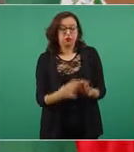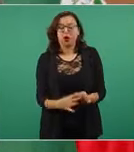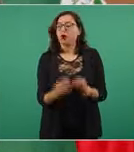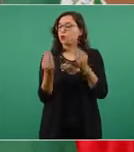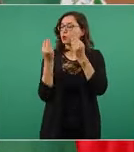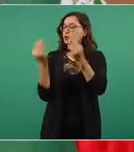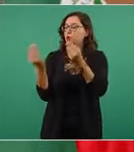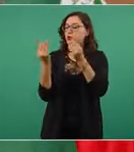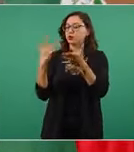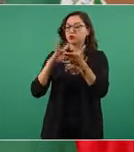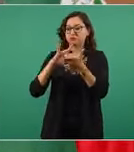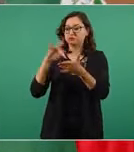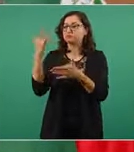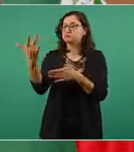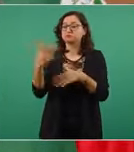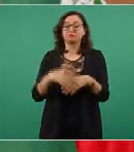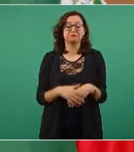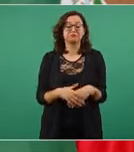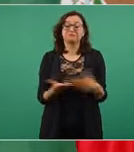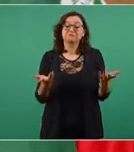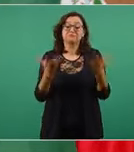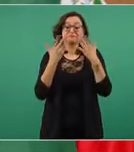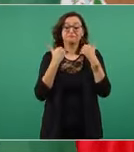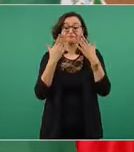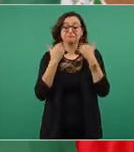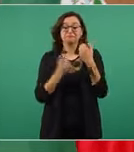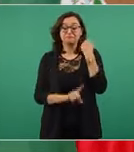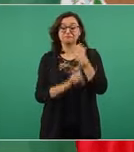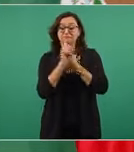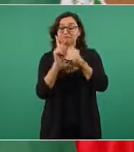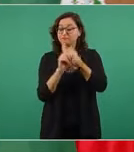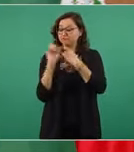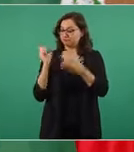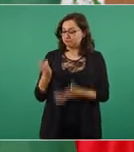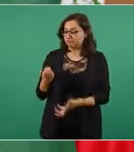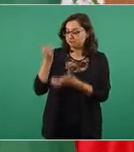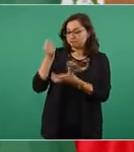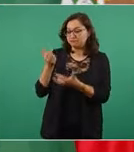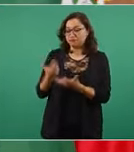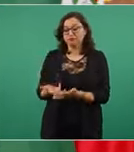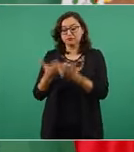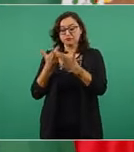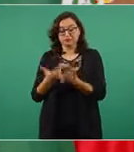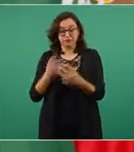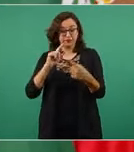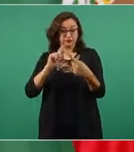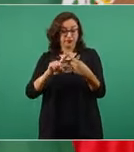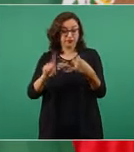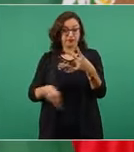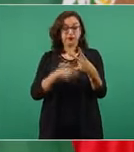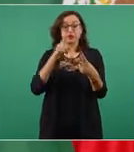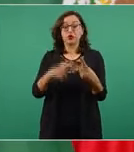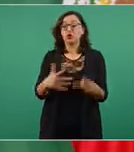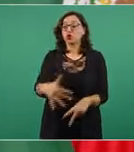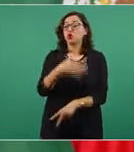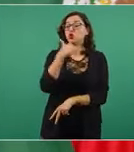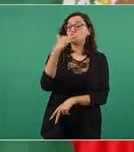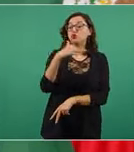y no tenemos problemas porque no hay corrupción, porque nadie se roba el dinero como era antes.